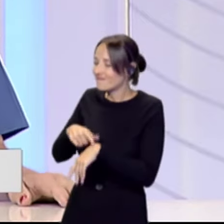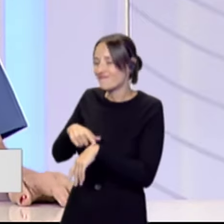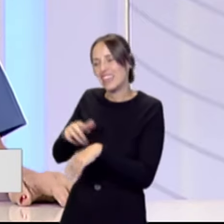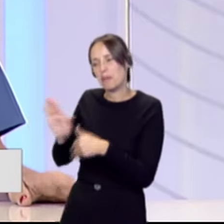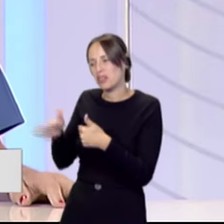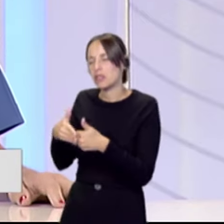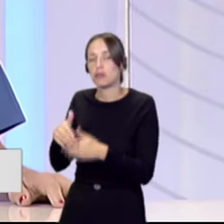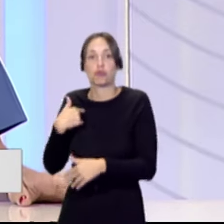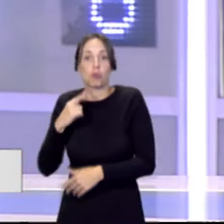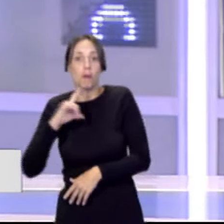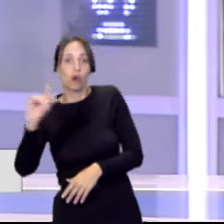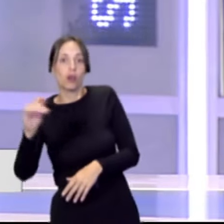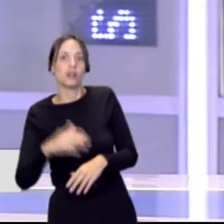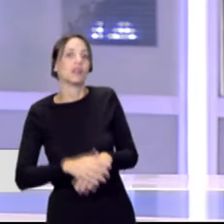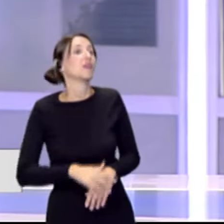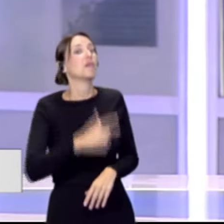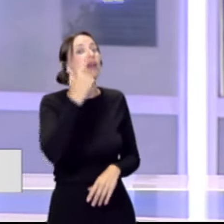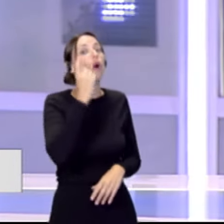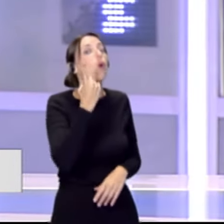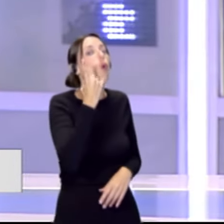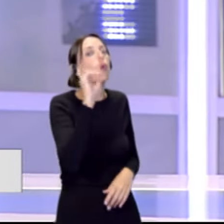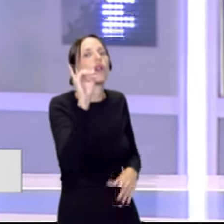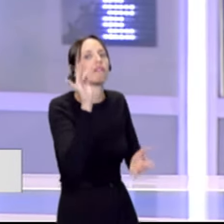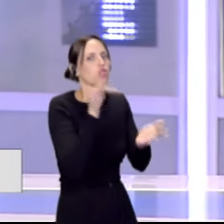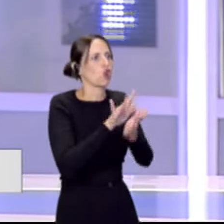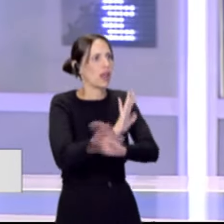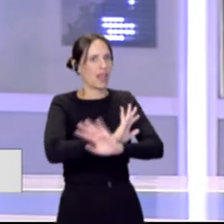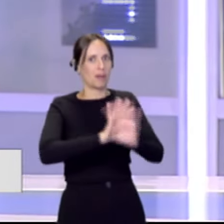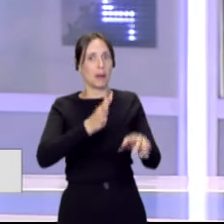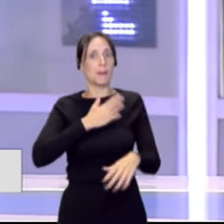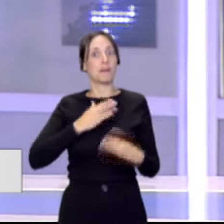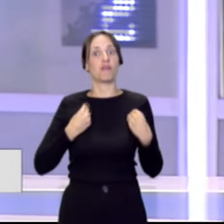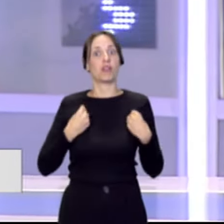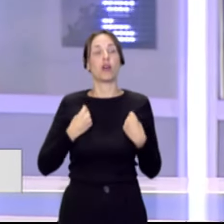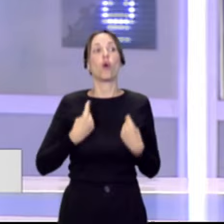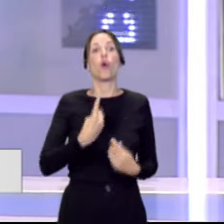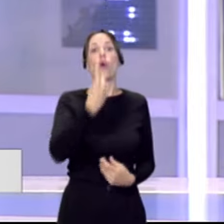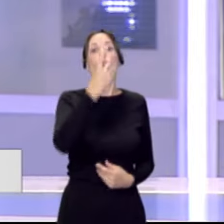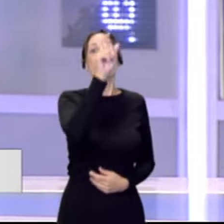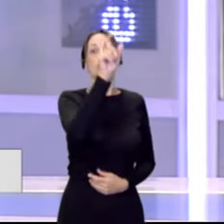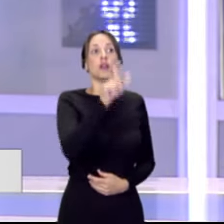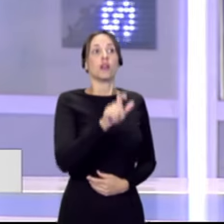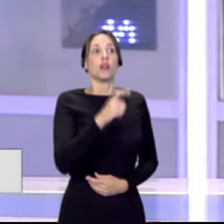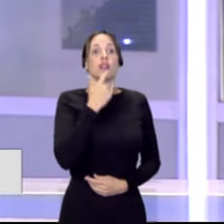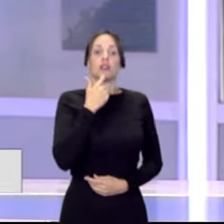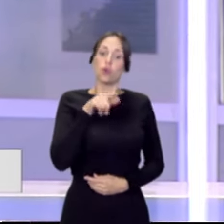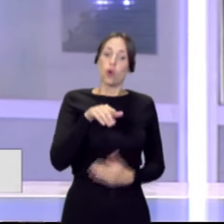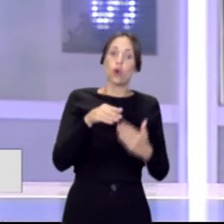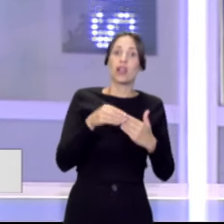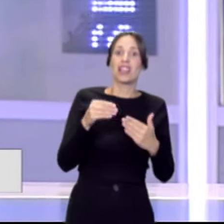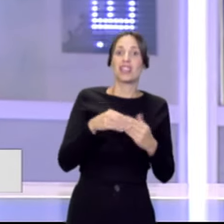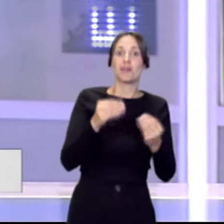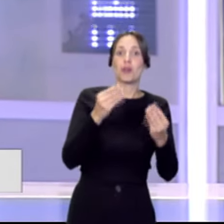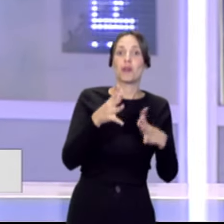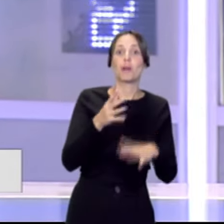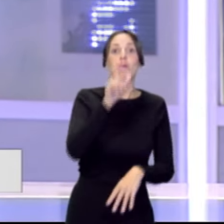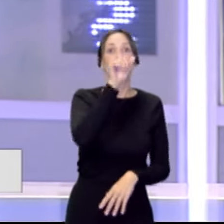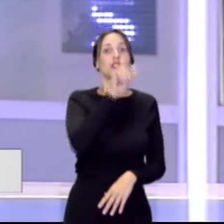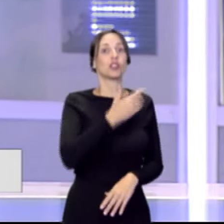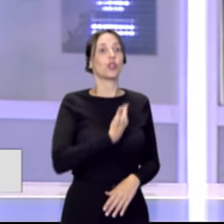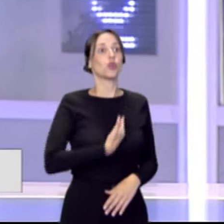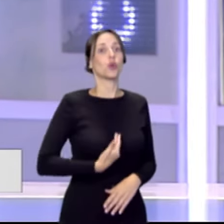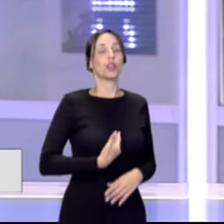dice Natalia solo me ha pasado en un sitio concreto donde además alguien ha argumentado que era un buen cliente y el dueño del local le dijo, buenos